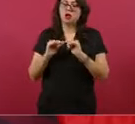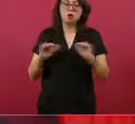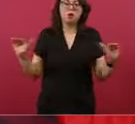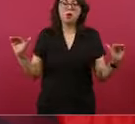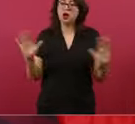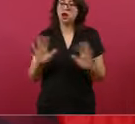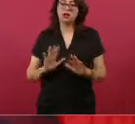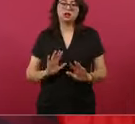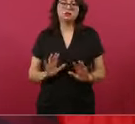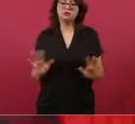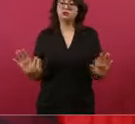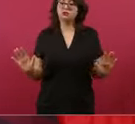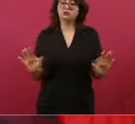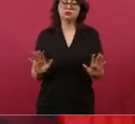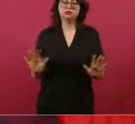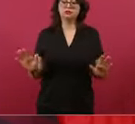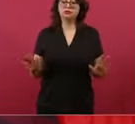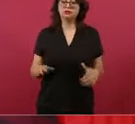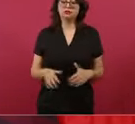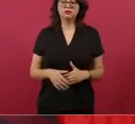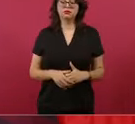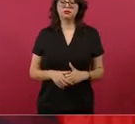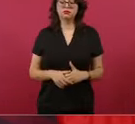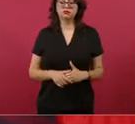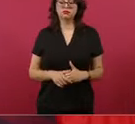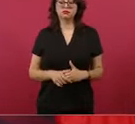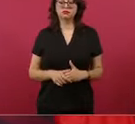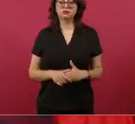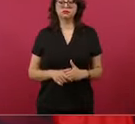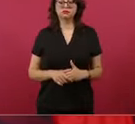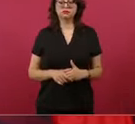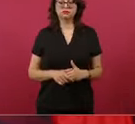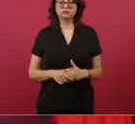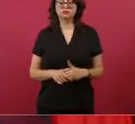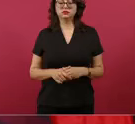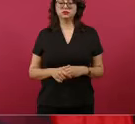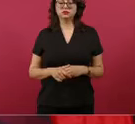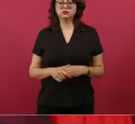no es decir, era